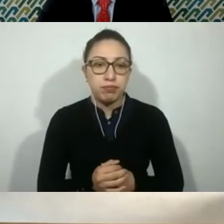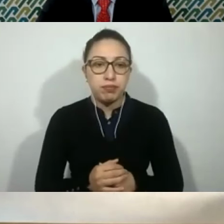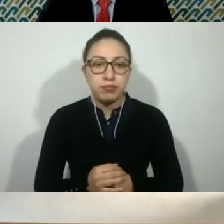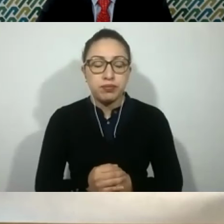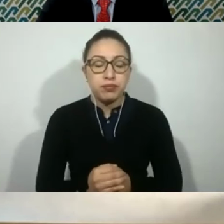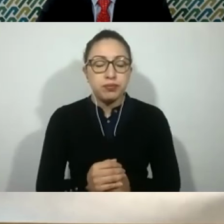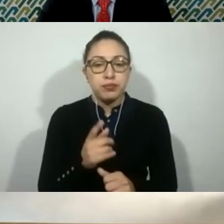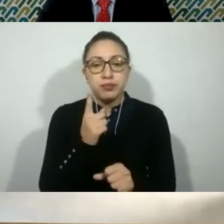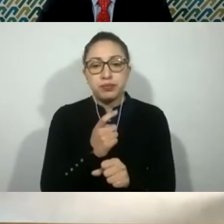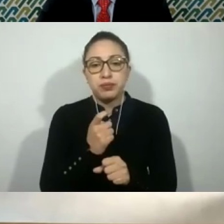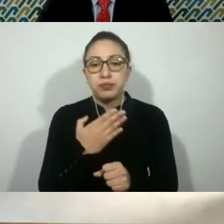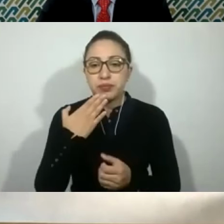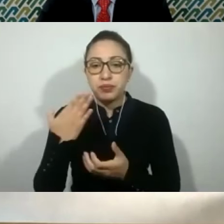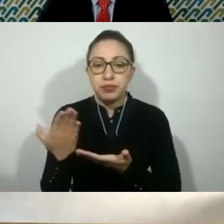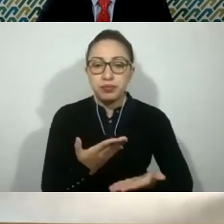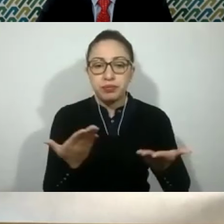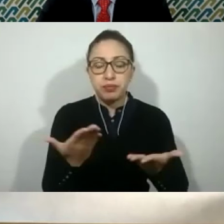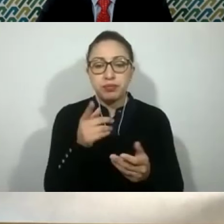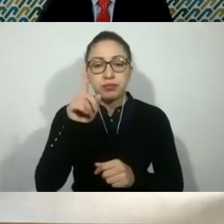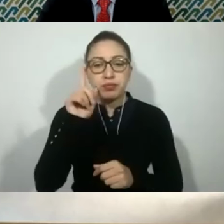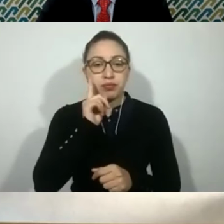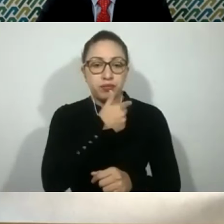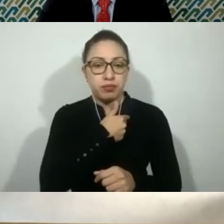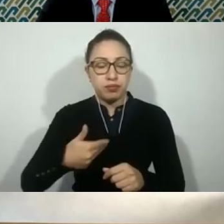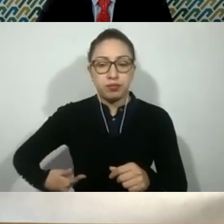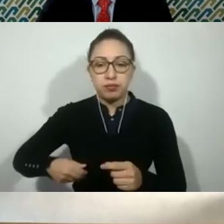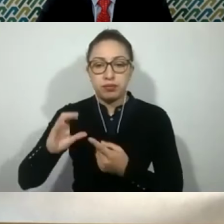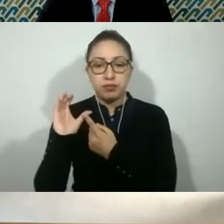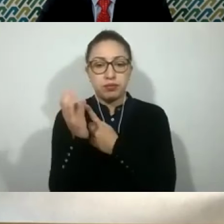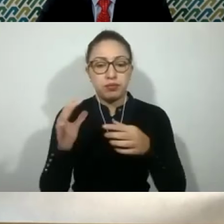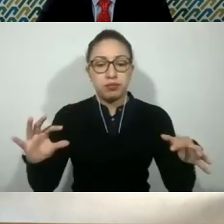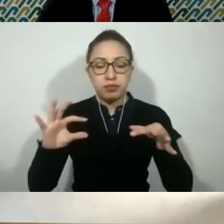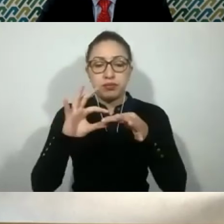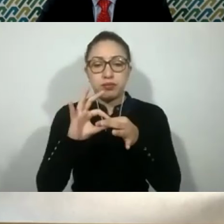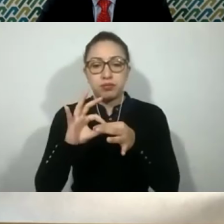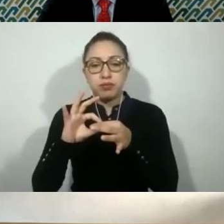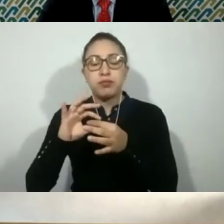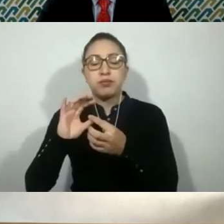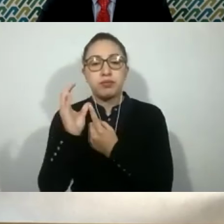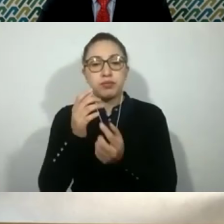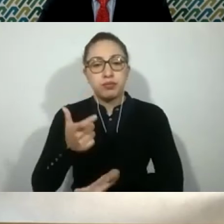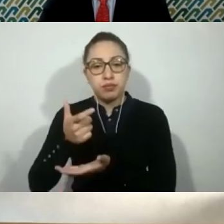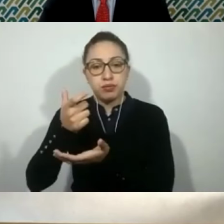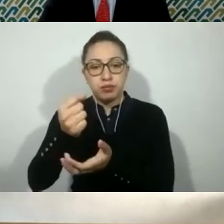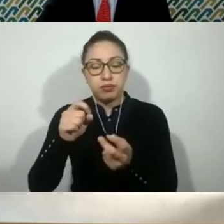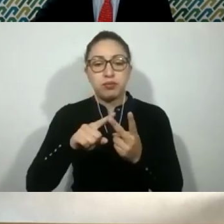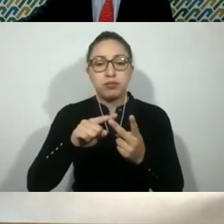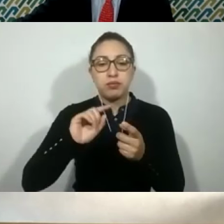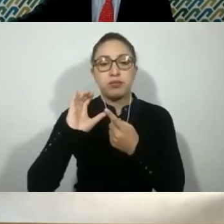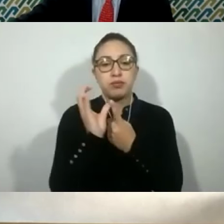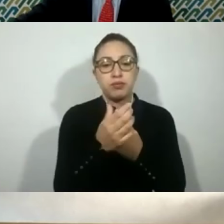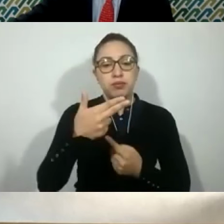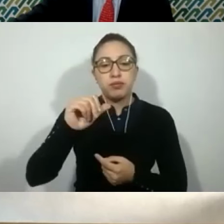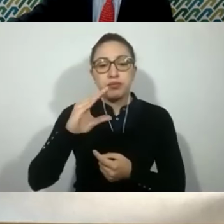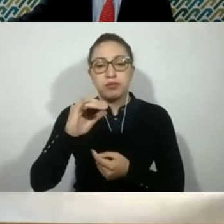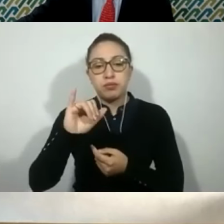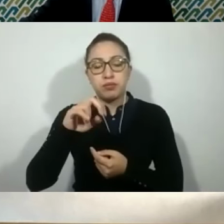1. Bienvenida por parte de la presidenta de las Comisiones Unidas de Presupuesto y Cuenta Pública y Hacienda.